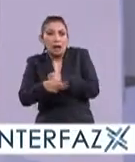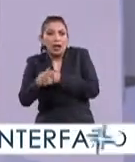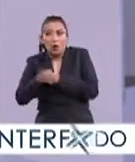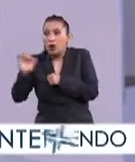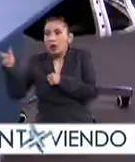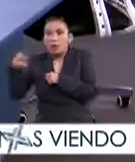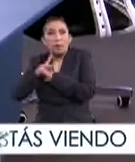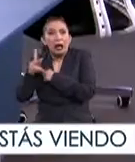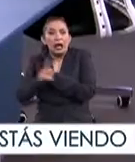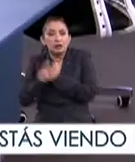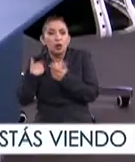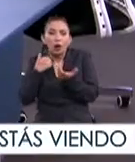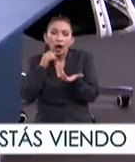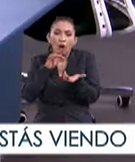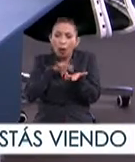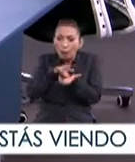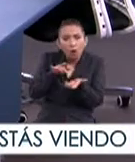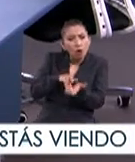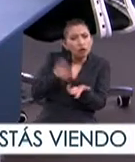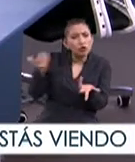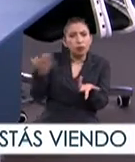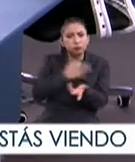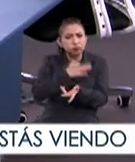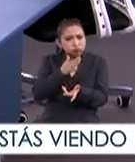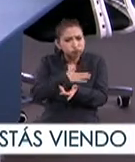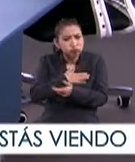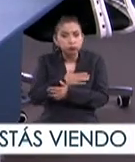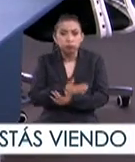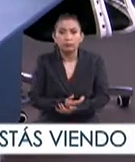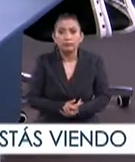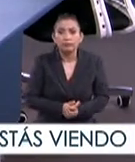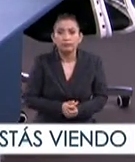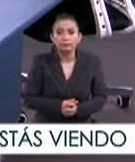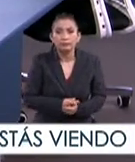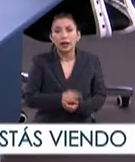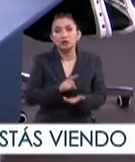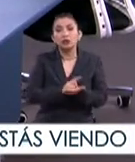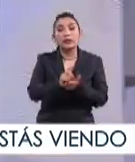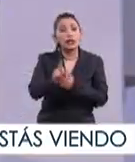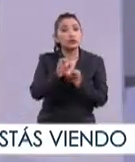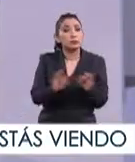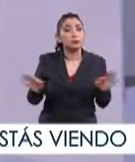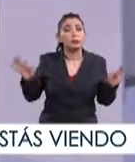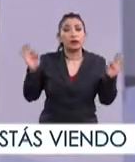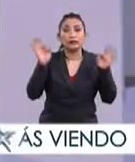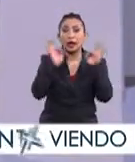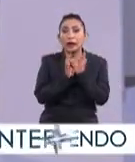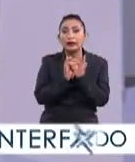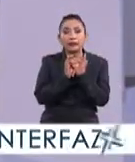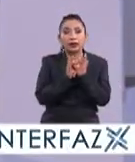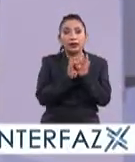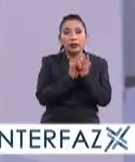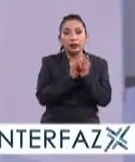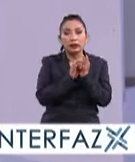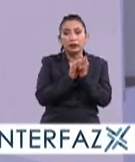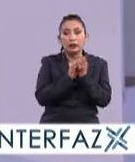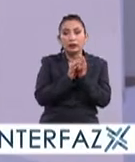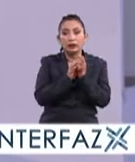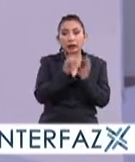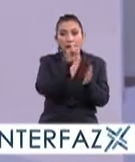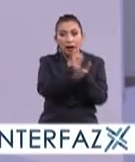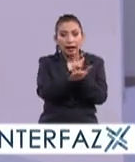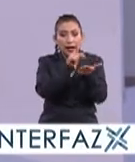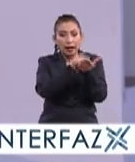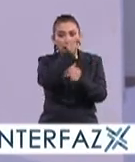de solidaridad, a un gesto de generosidad. Es un derecho fundamental bajo